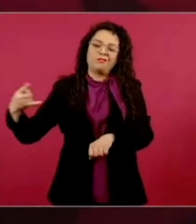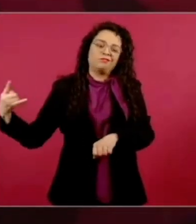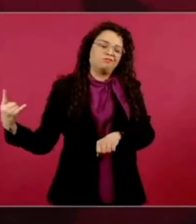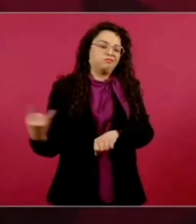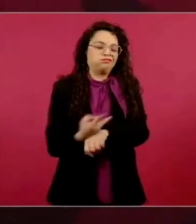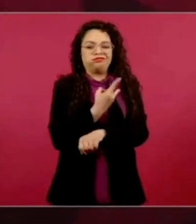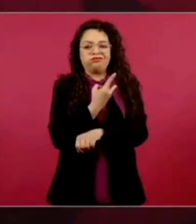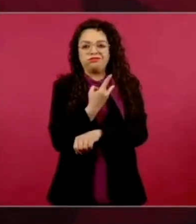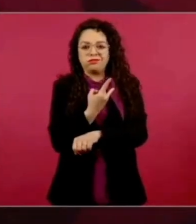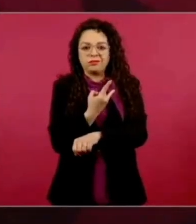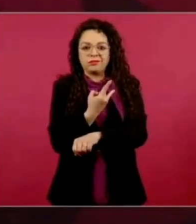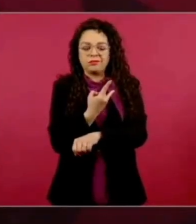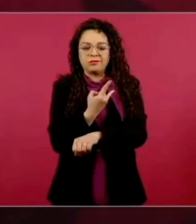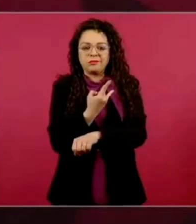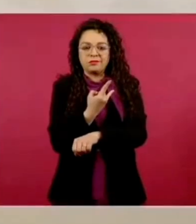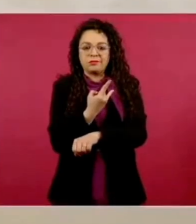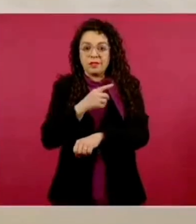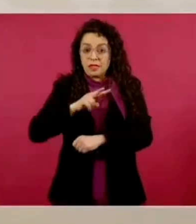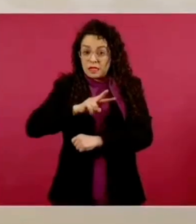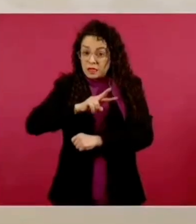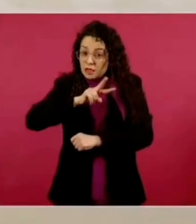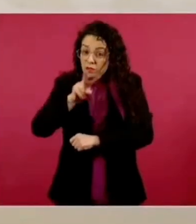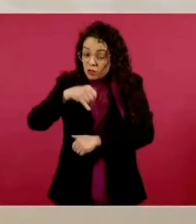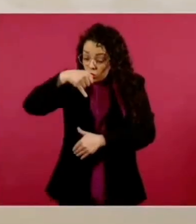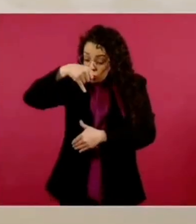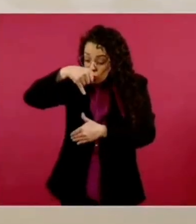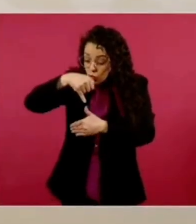porque si se hace una revisión